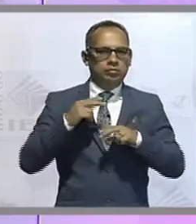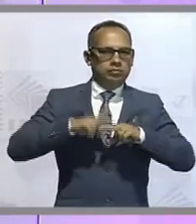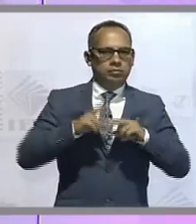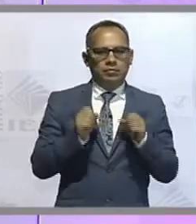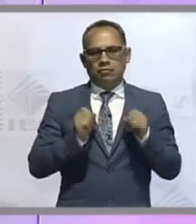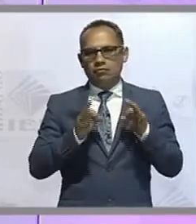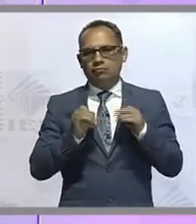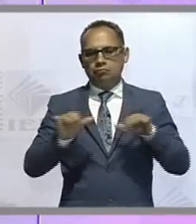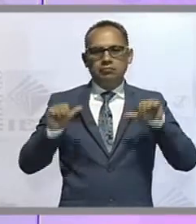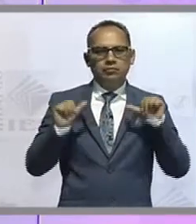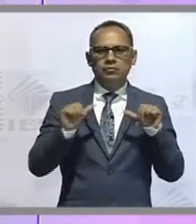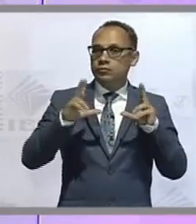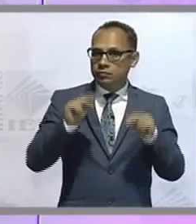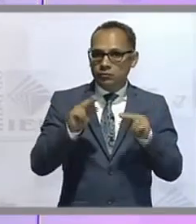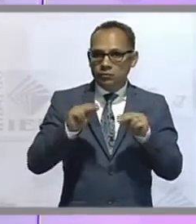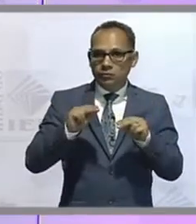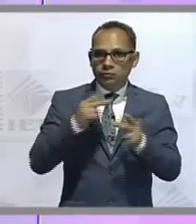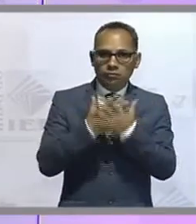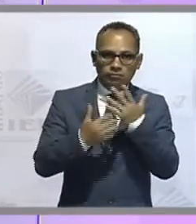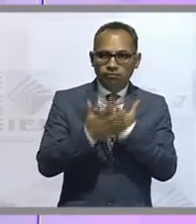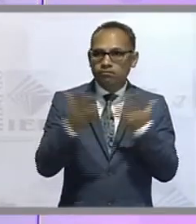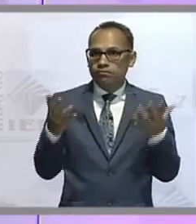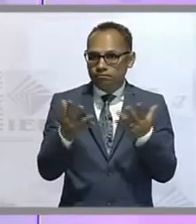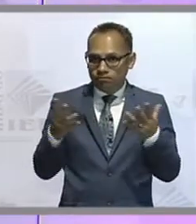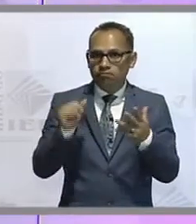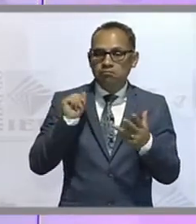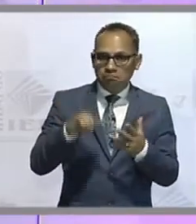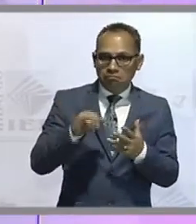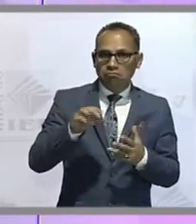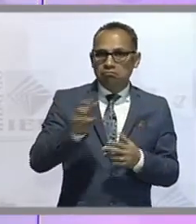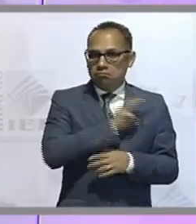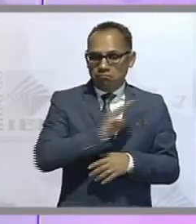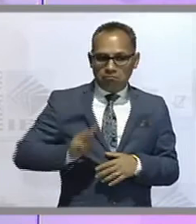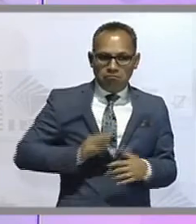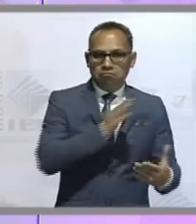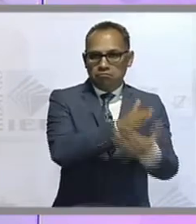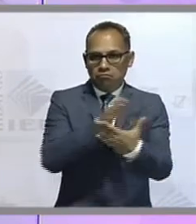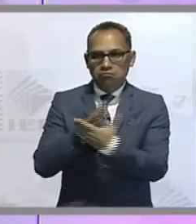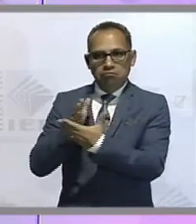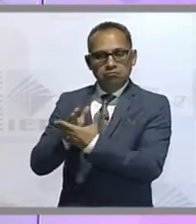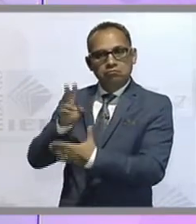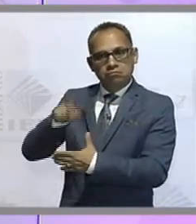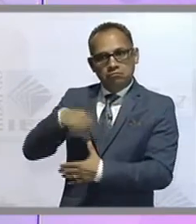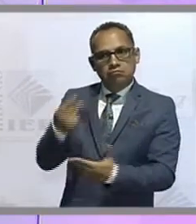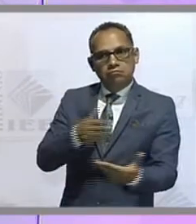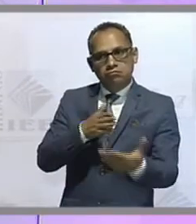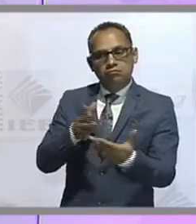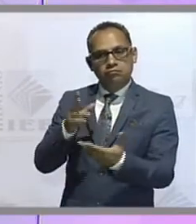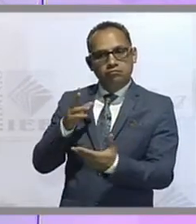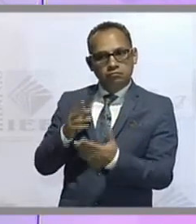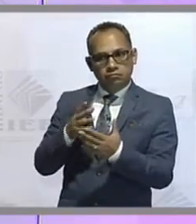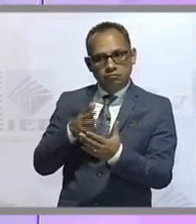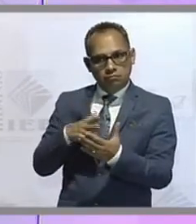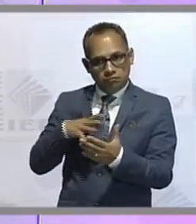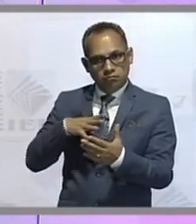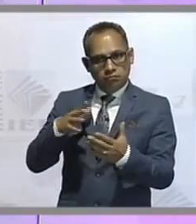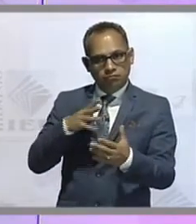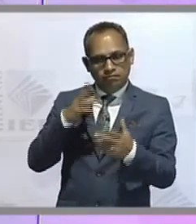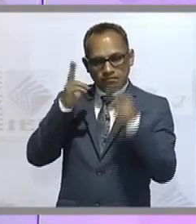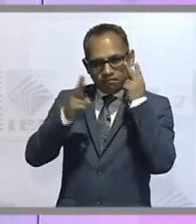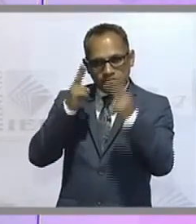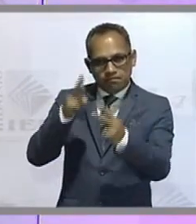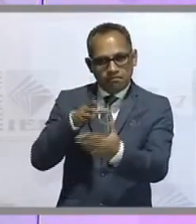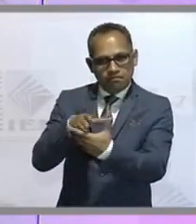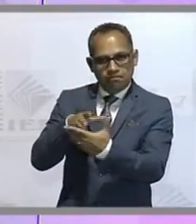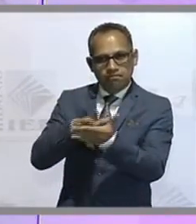recorrido 110 comunidades de los 6 municipios y estaremos recorriendo más porque son 293 localidades las que tenemos que recorrer y el